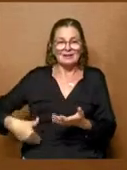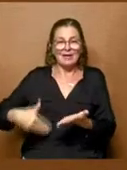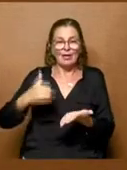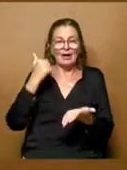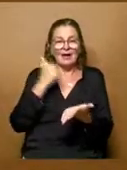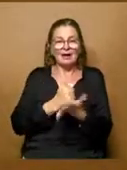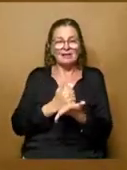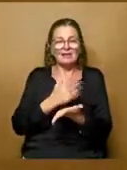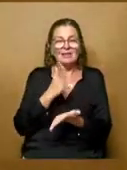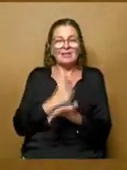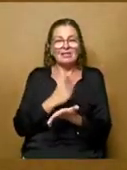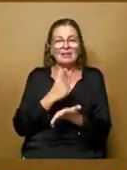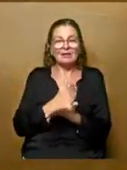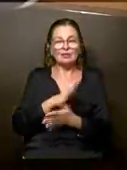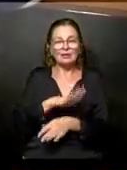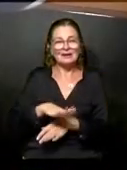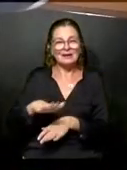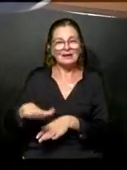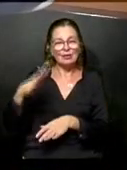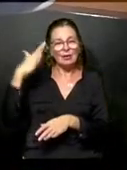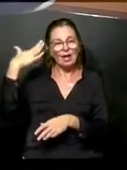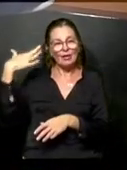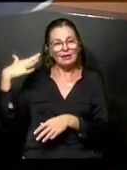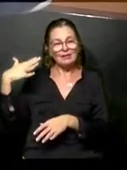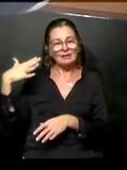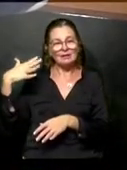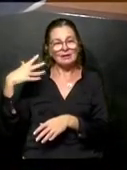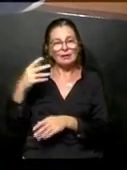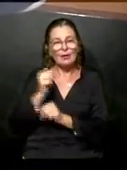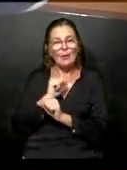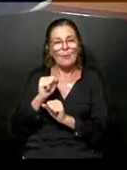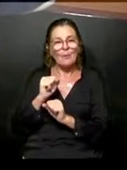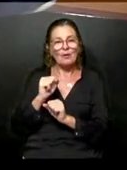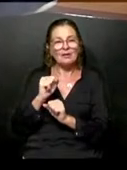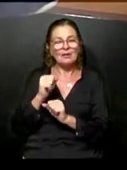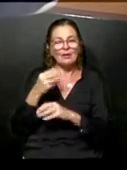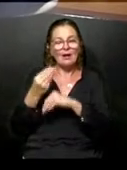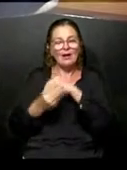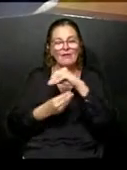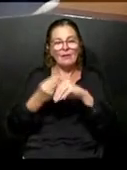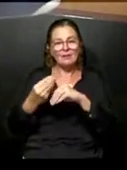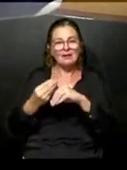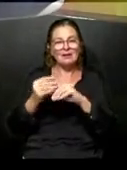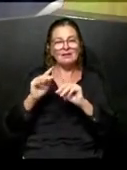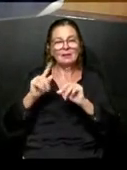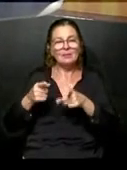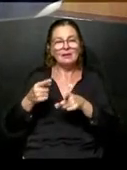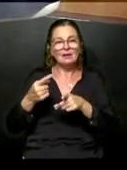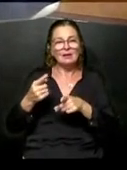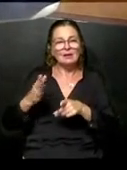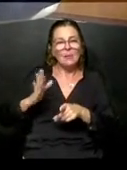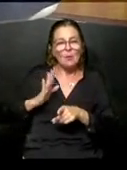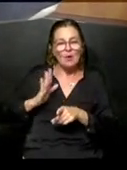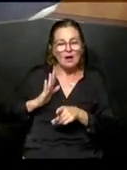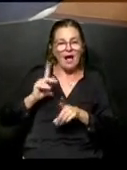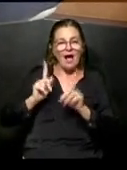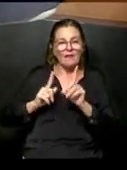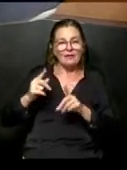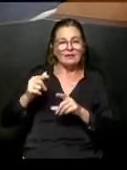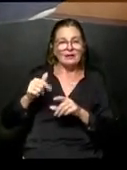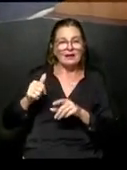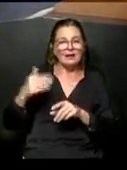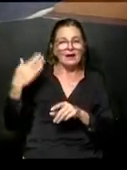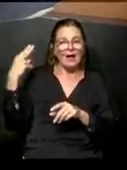de derechos. Y los niños, niñas y adolescentes no pueden, con sus familias, y sobre todo son las mujeres las que lideran